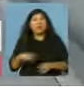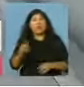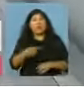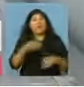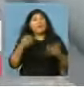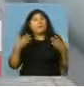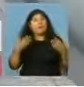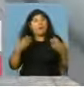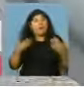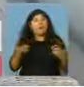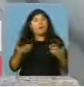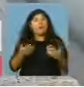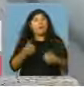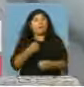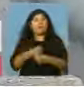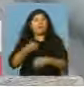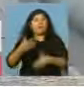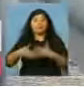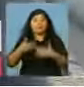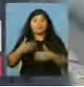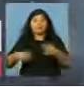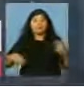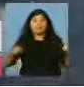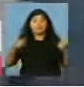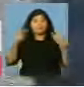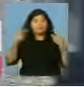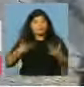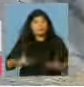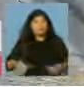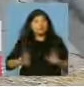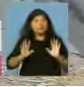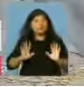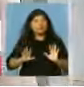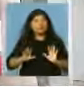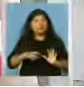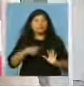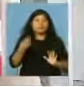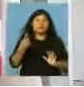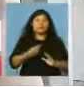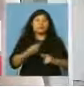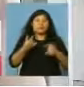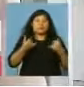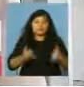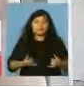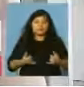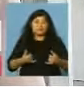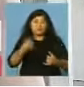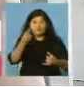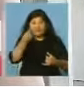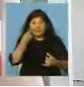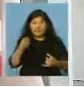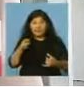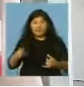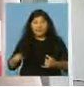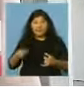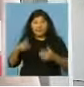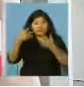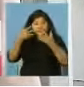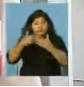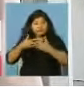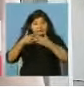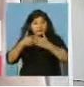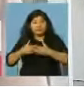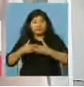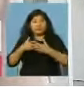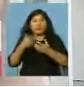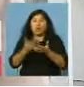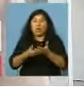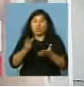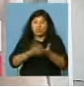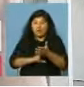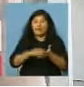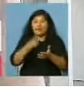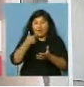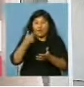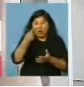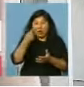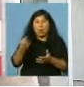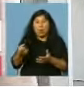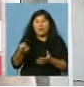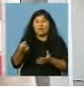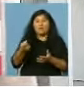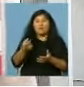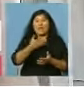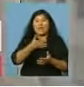y podamos tener una actividad por lo menos normal, que si bien somos conscientes que al volver de fase 1 hay muy